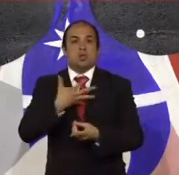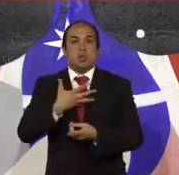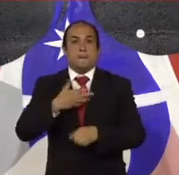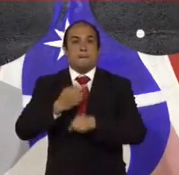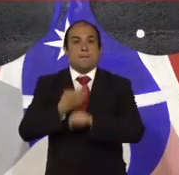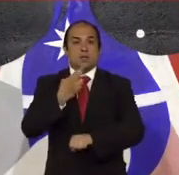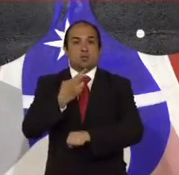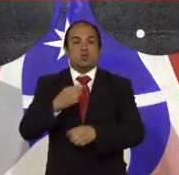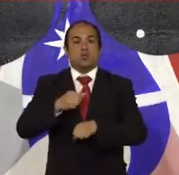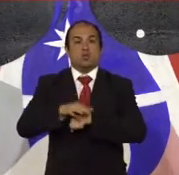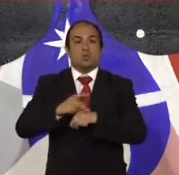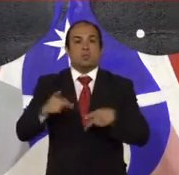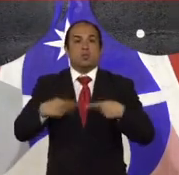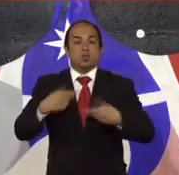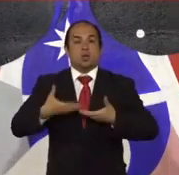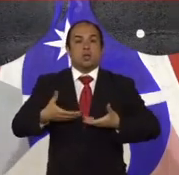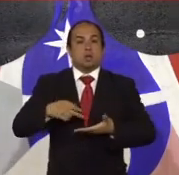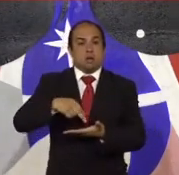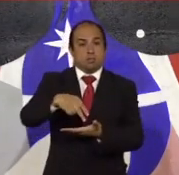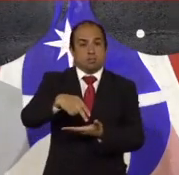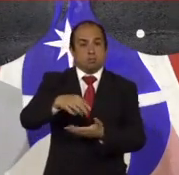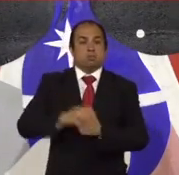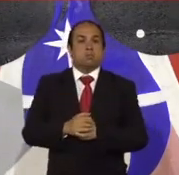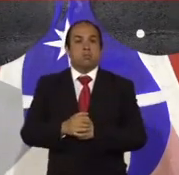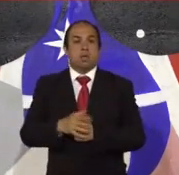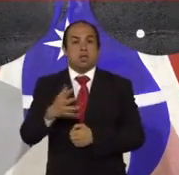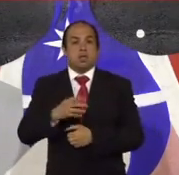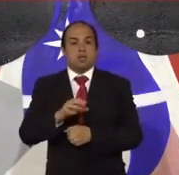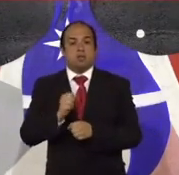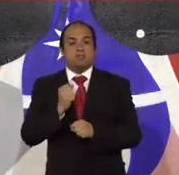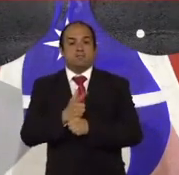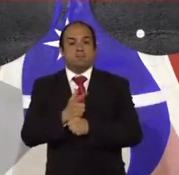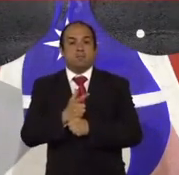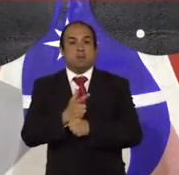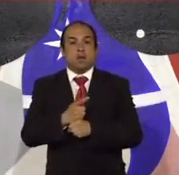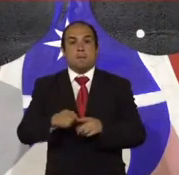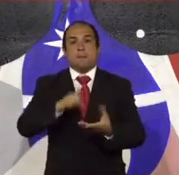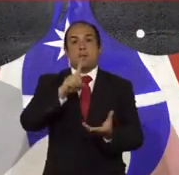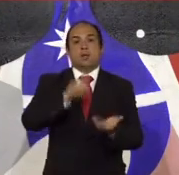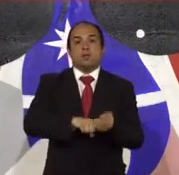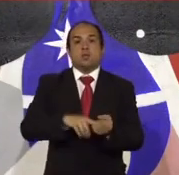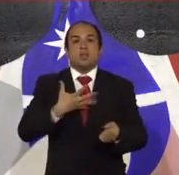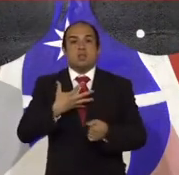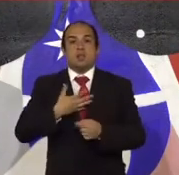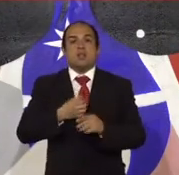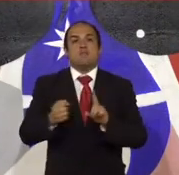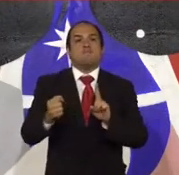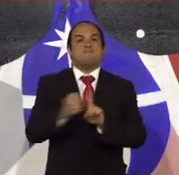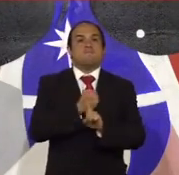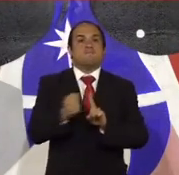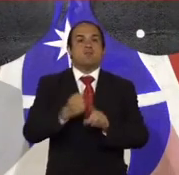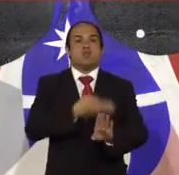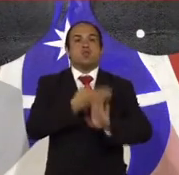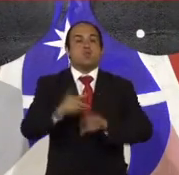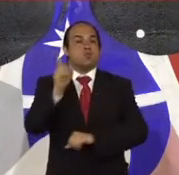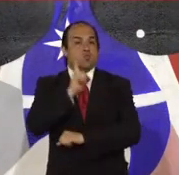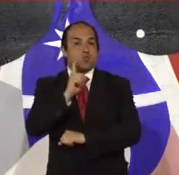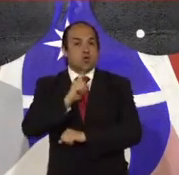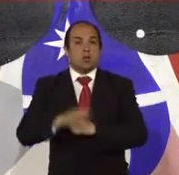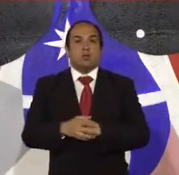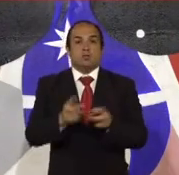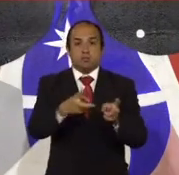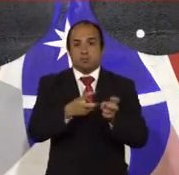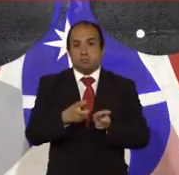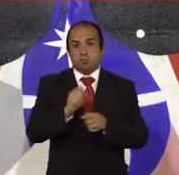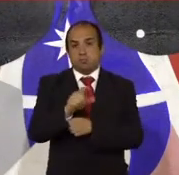mayor número de personas que caminan y donde encontramos que particularmente hay delitos contra las mujeres, ahí intervenimos